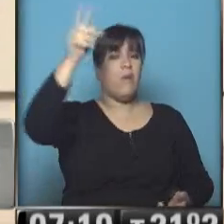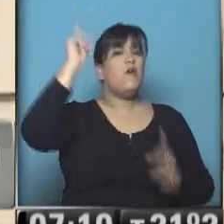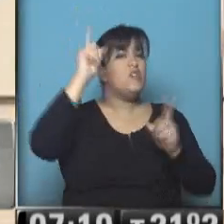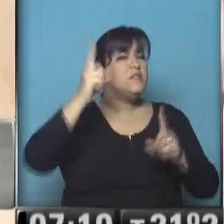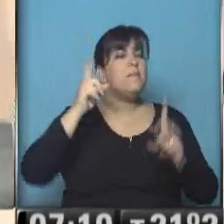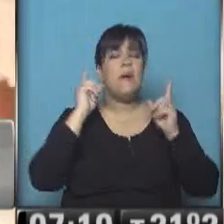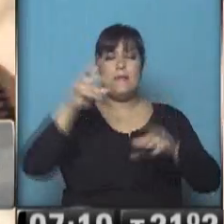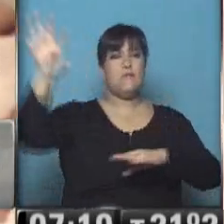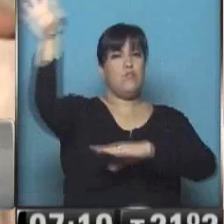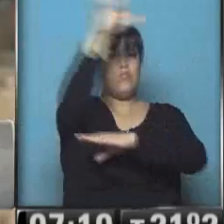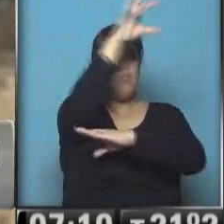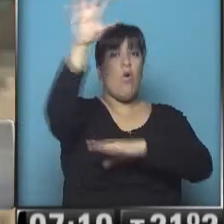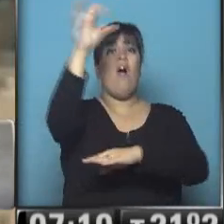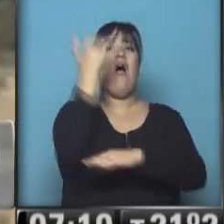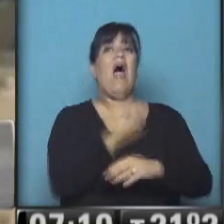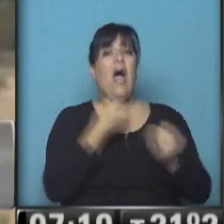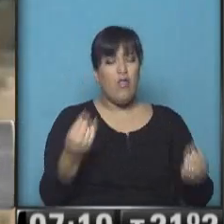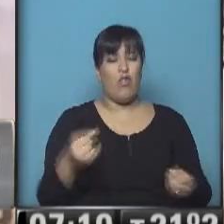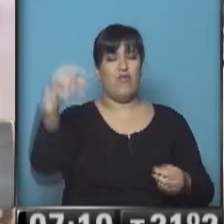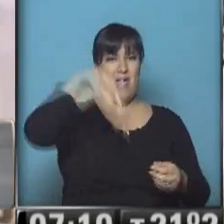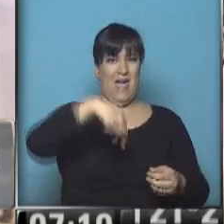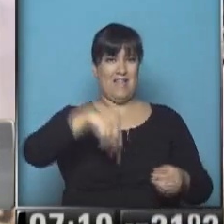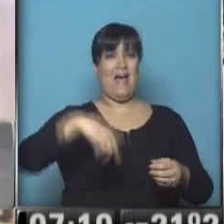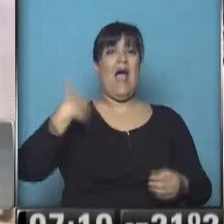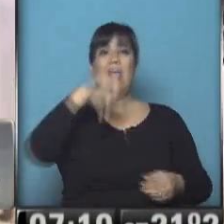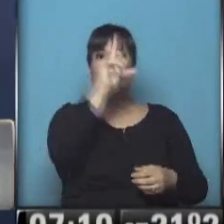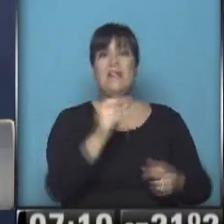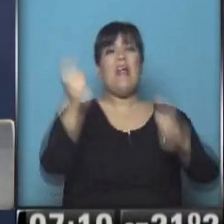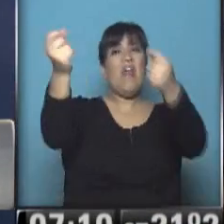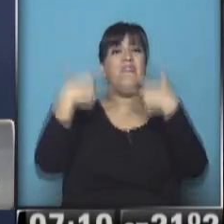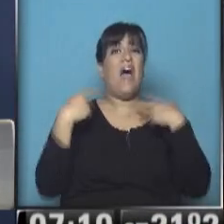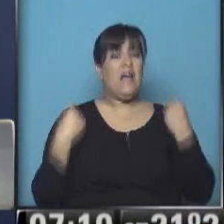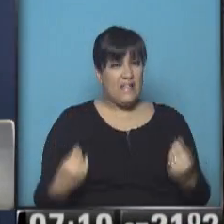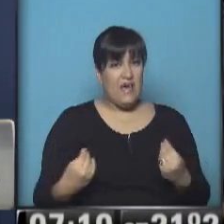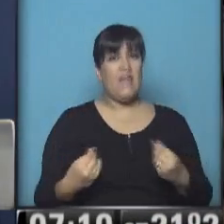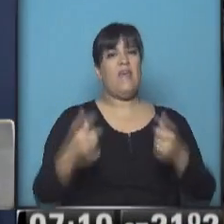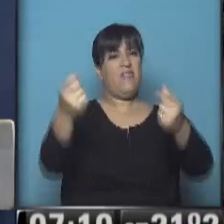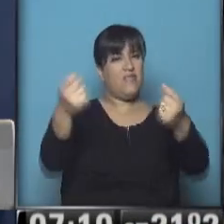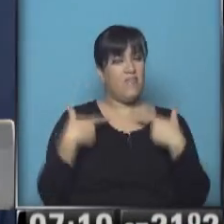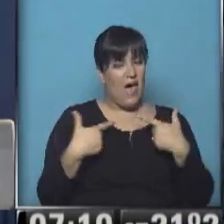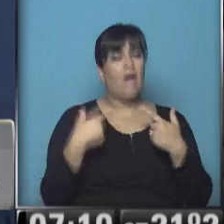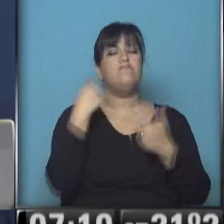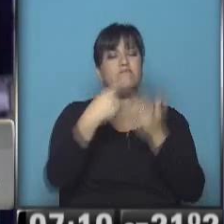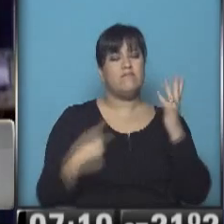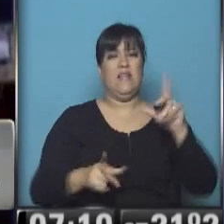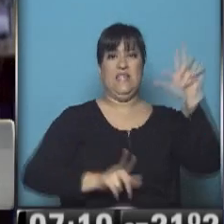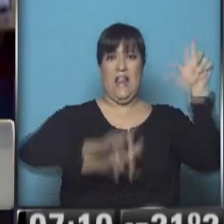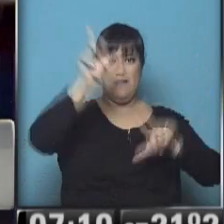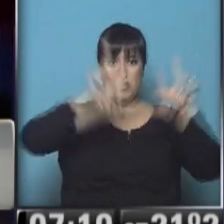lugar. Adivinen a dónde va a enfocar. Va a enfocar a la República Argentina. ¿Qué nos va a permitir tener soberanía en qué cuestiones?